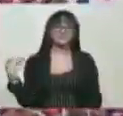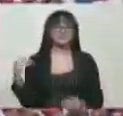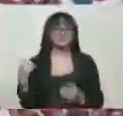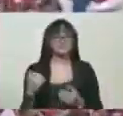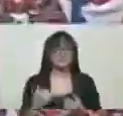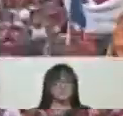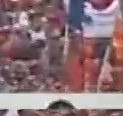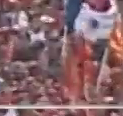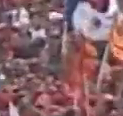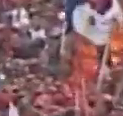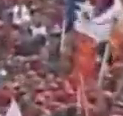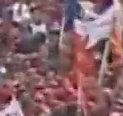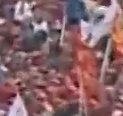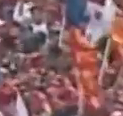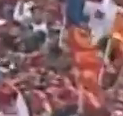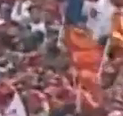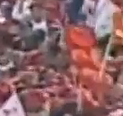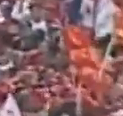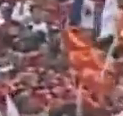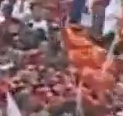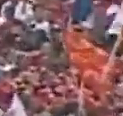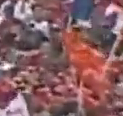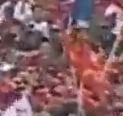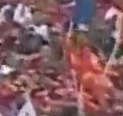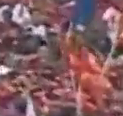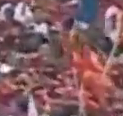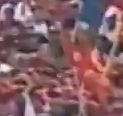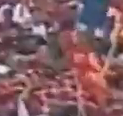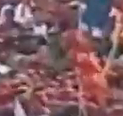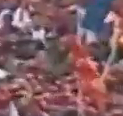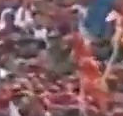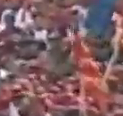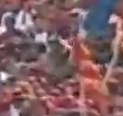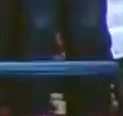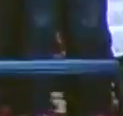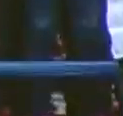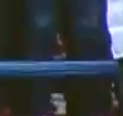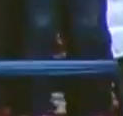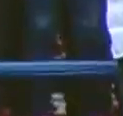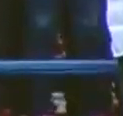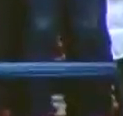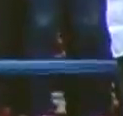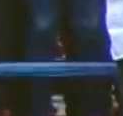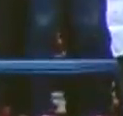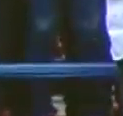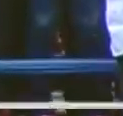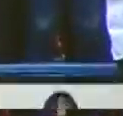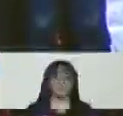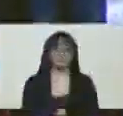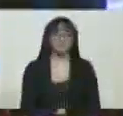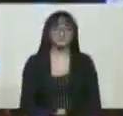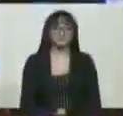Manifestaciones grandes del pueblo. En Barcelona fue gigantesca.